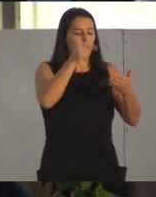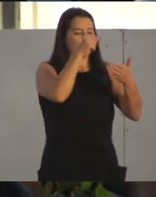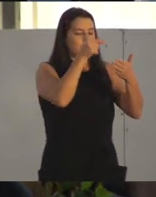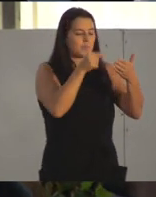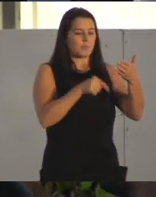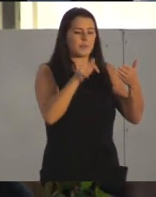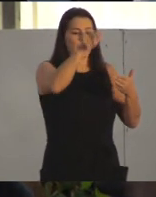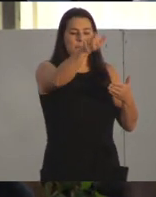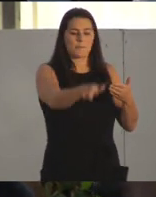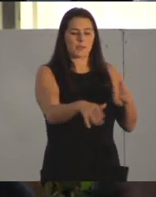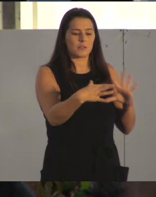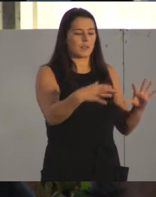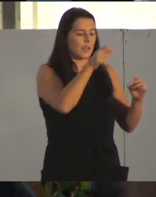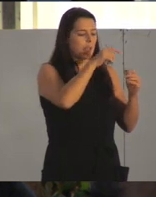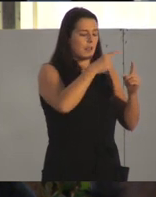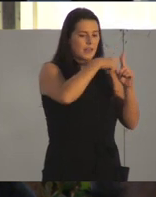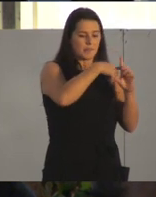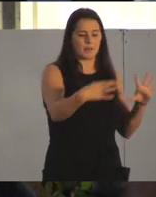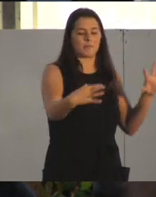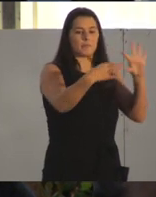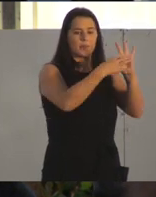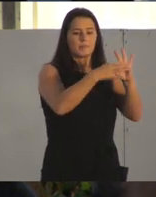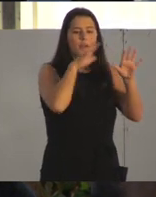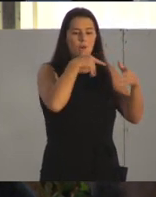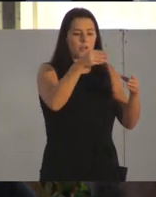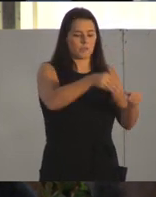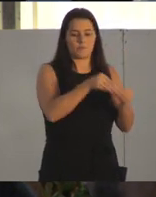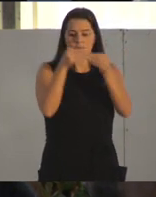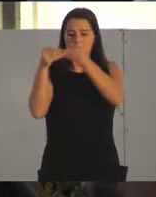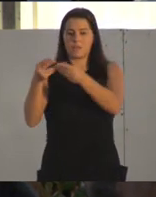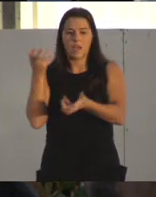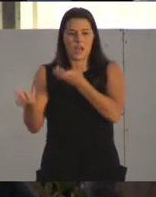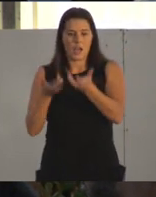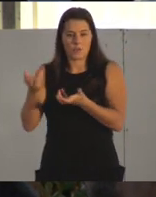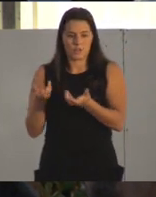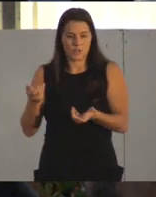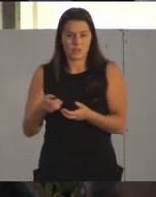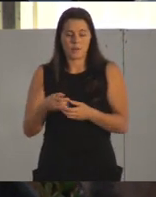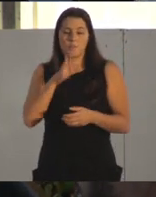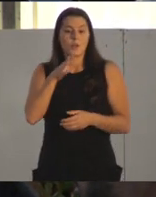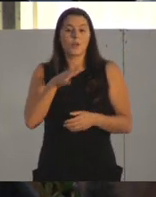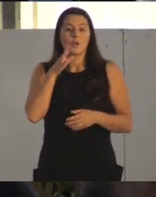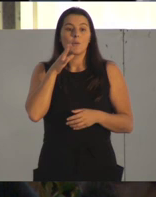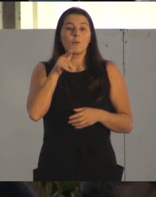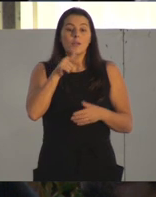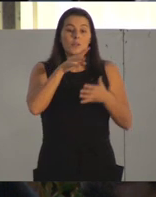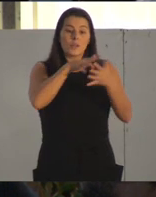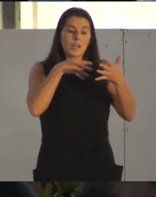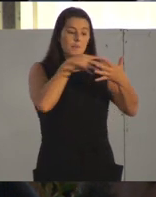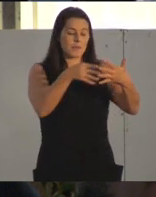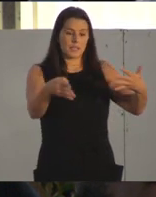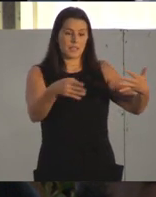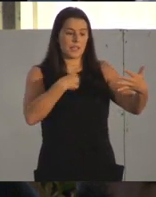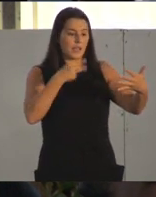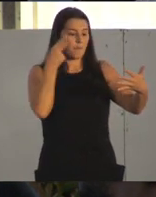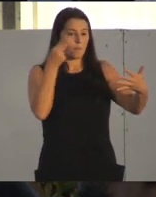nivel colocaríamos a uno de nuestros chicos o a otro. ¿Por qué? Porque es una planilla muy visual que en